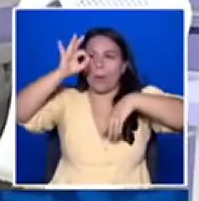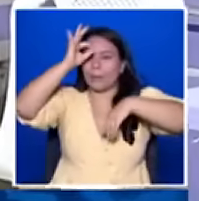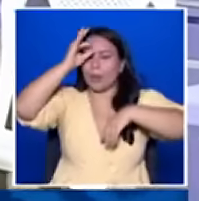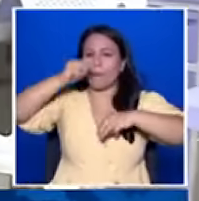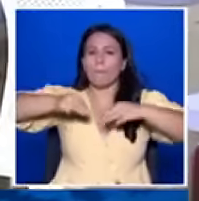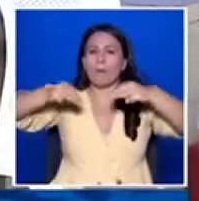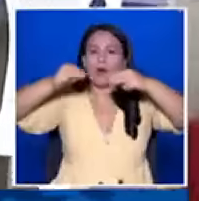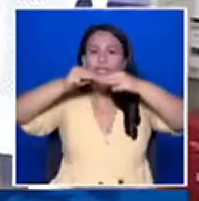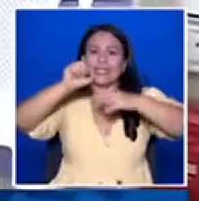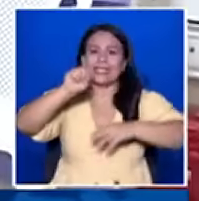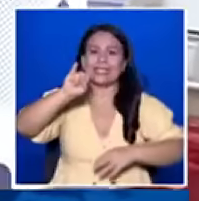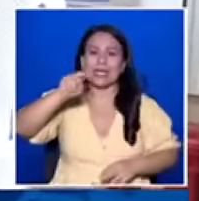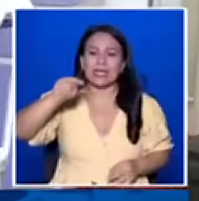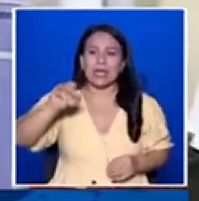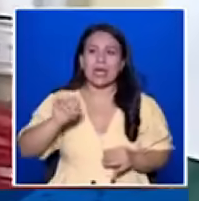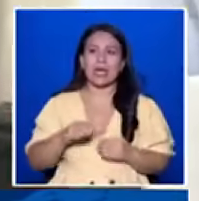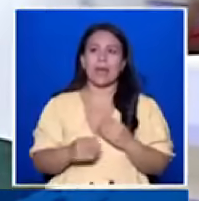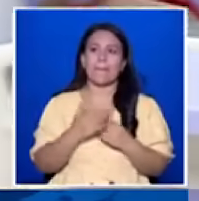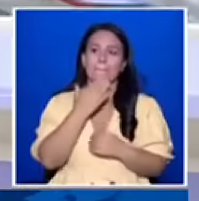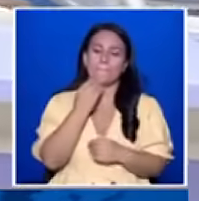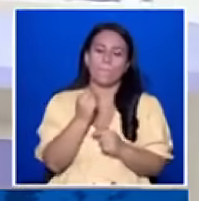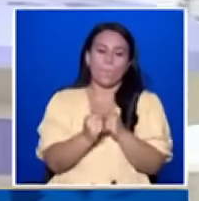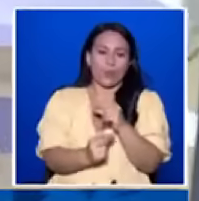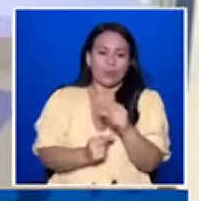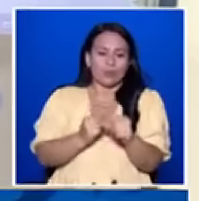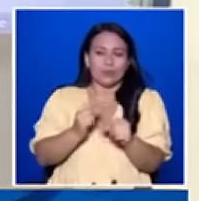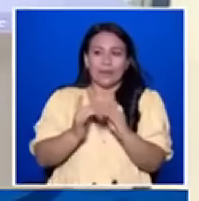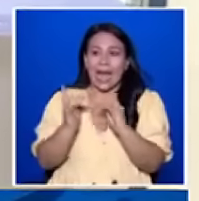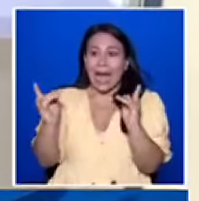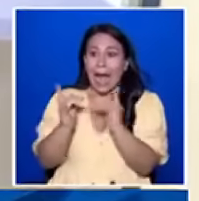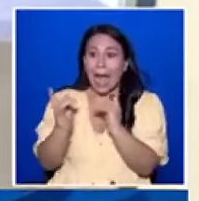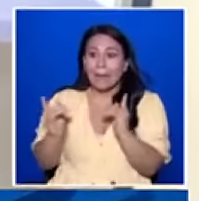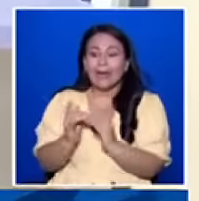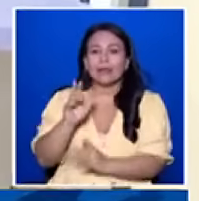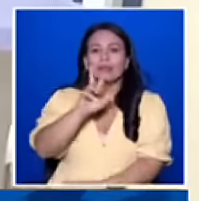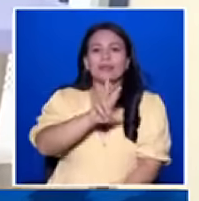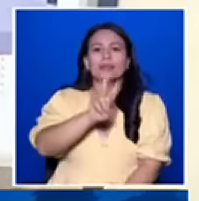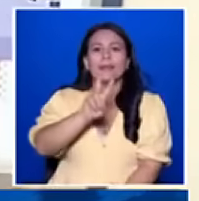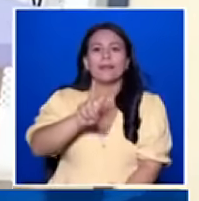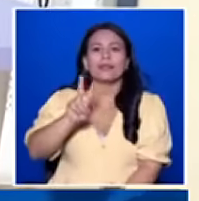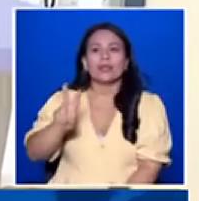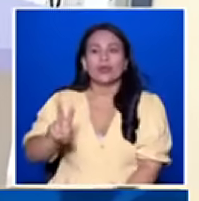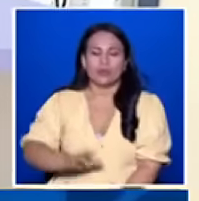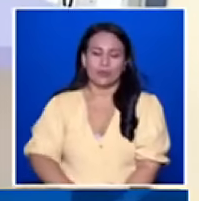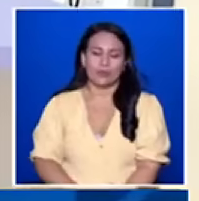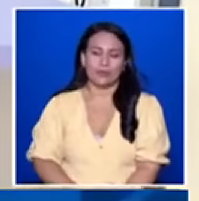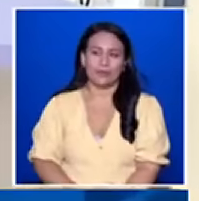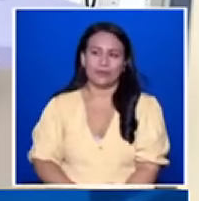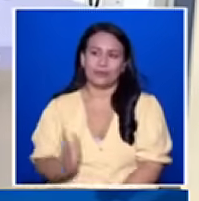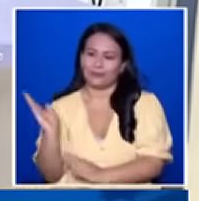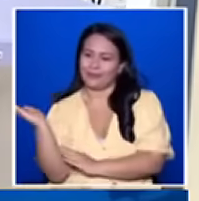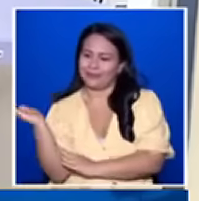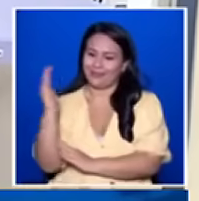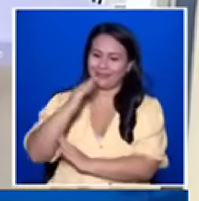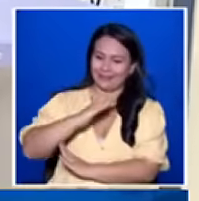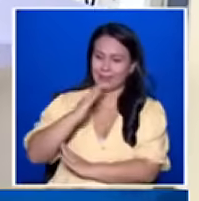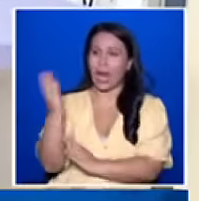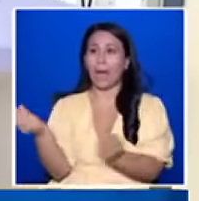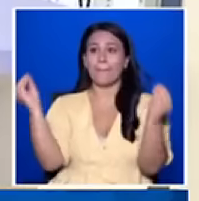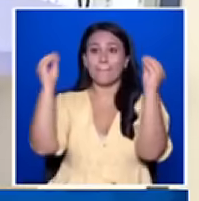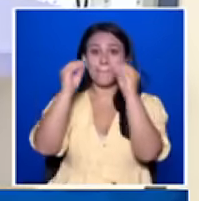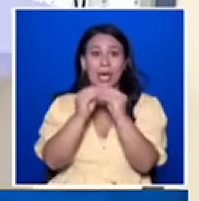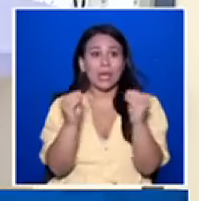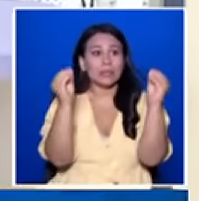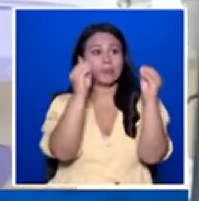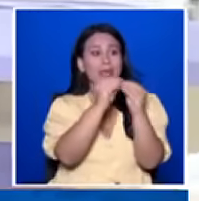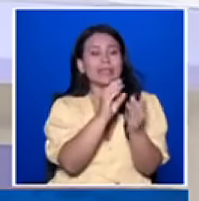ido mejorando con el tiempo. Cuando nosotros llegamos habían solo 60 camas, ahorita tenemos 322 camas sensables y lógicamente aumentó mucho la producción en el